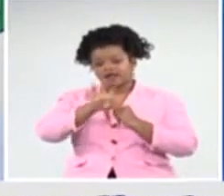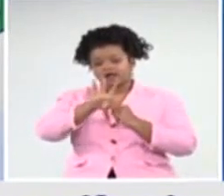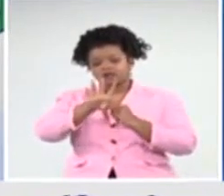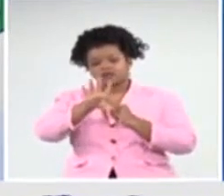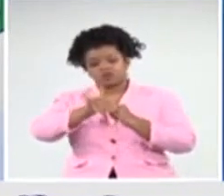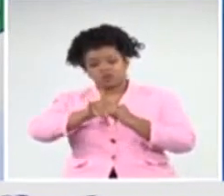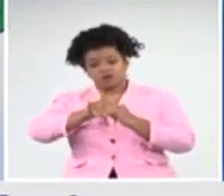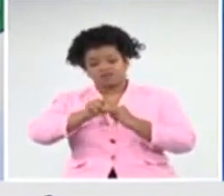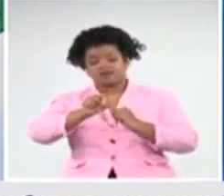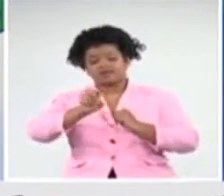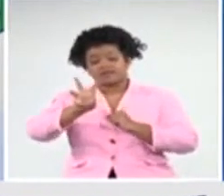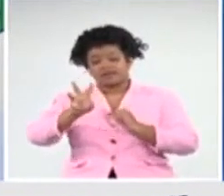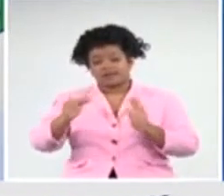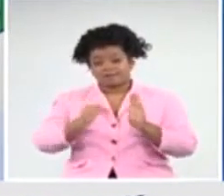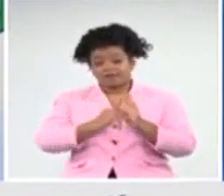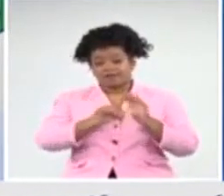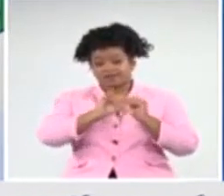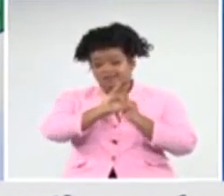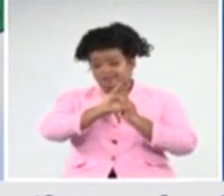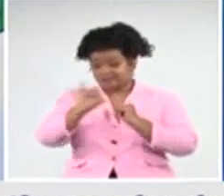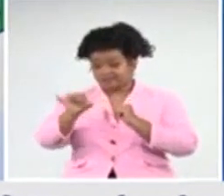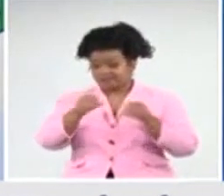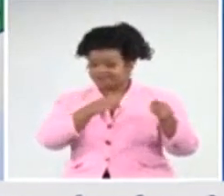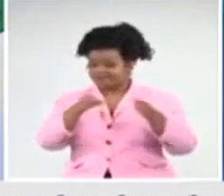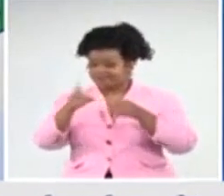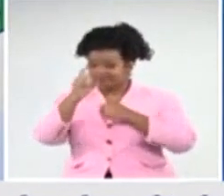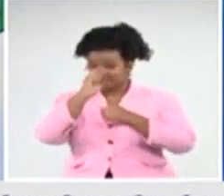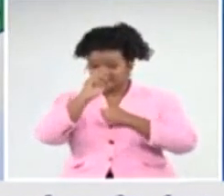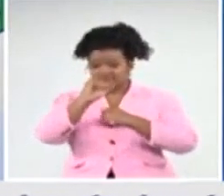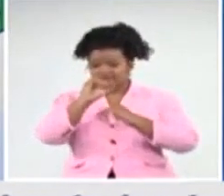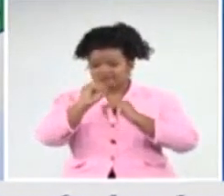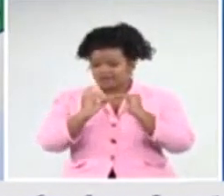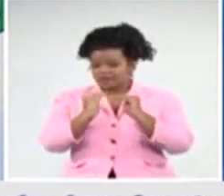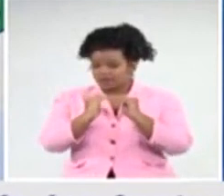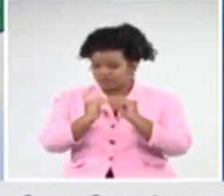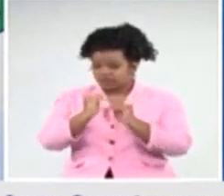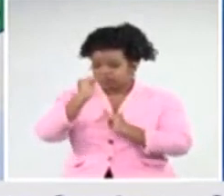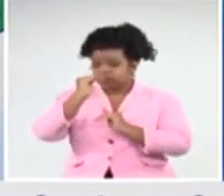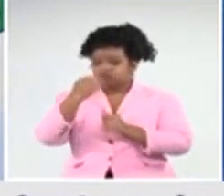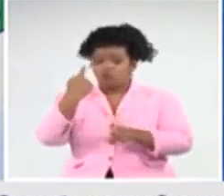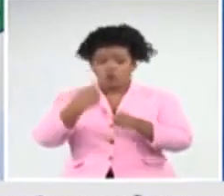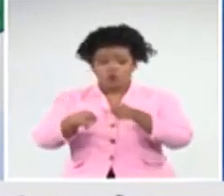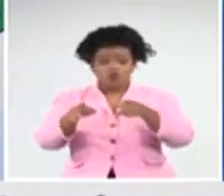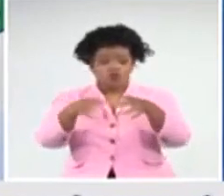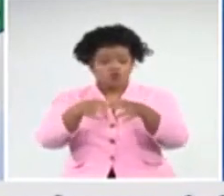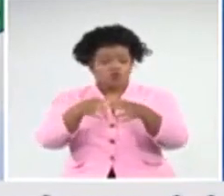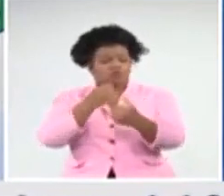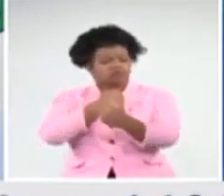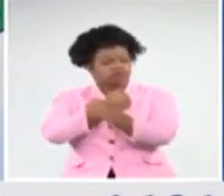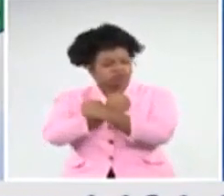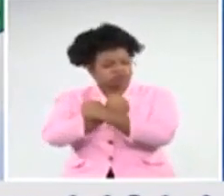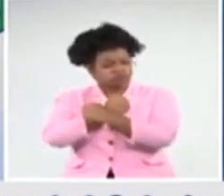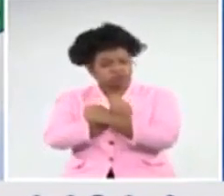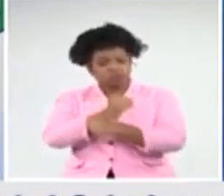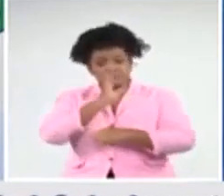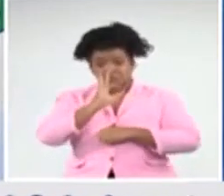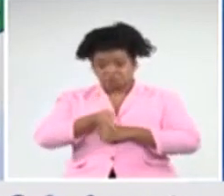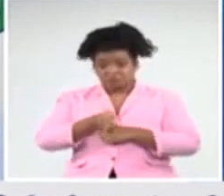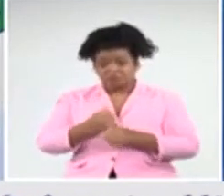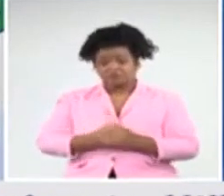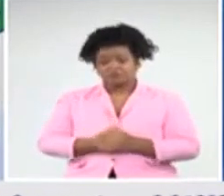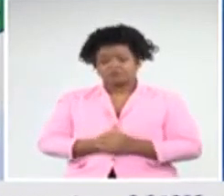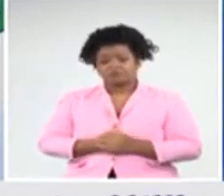3.077, y de 60 años y más. Este es el otro de mucho riesgo. Y en este caso, no por